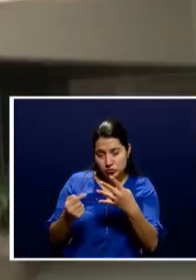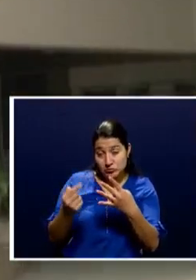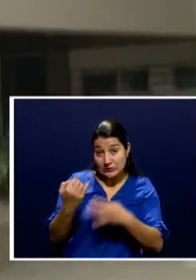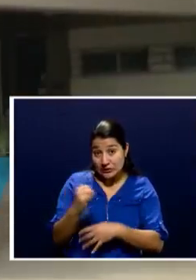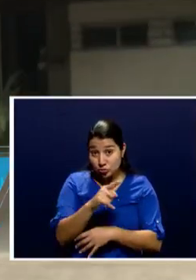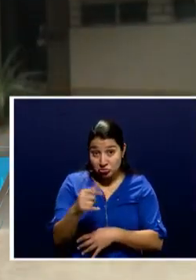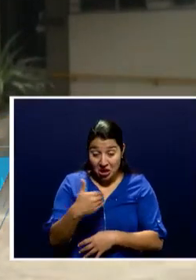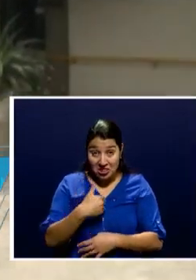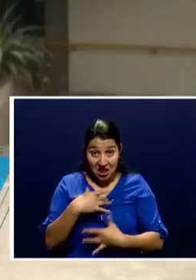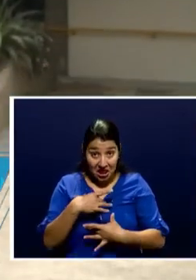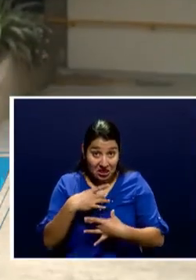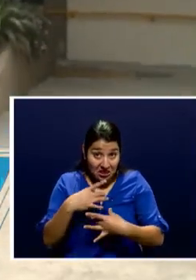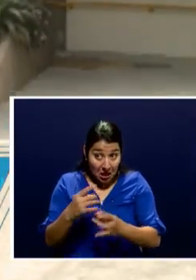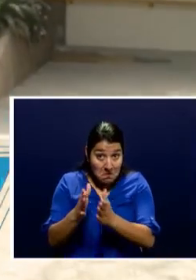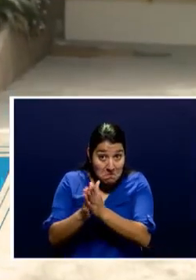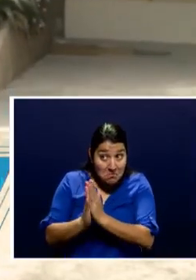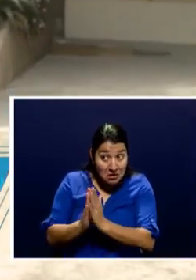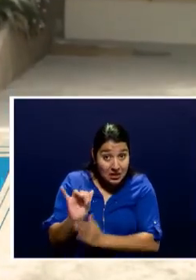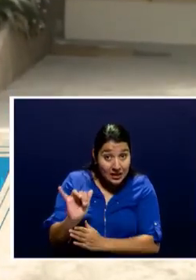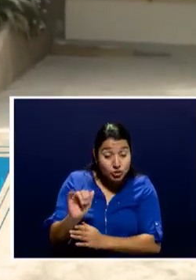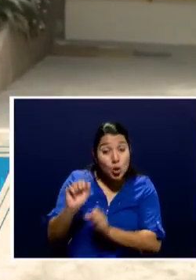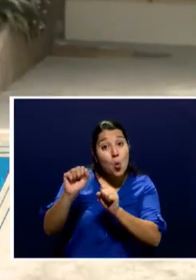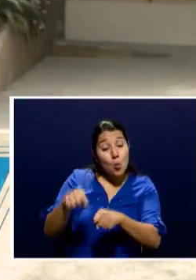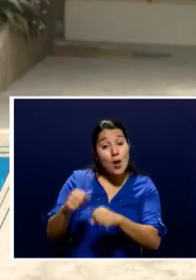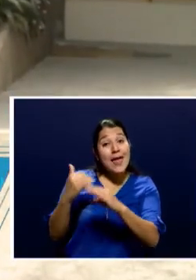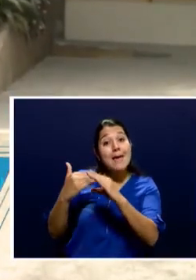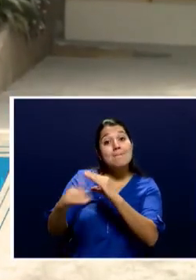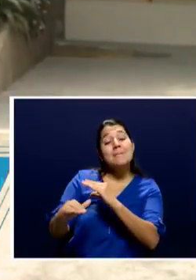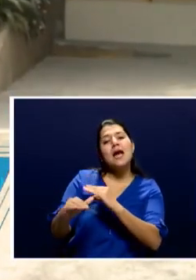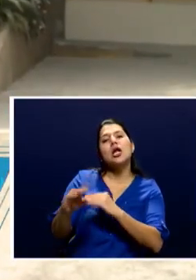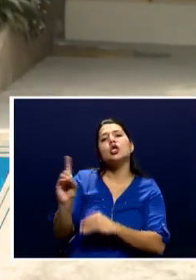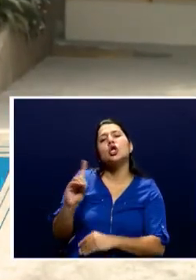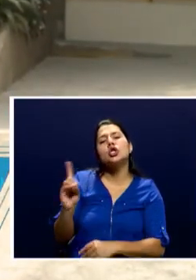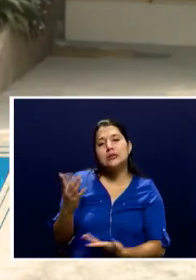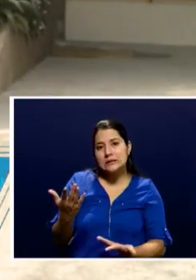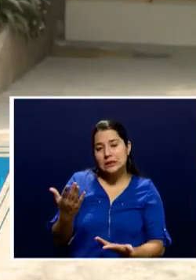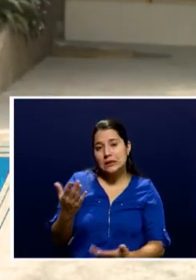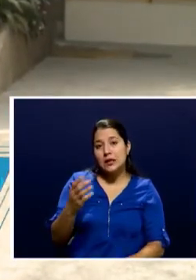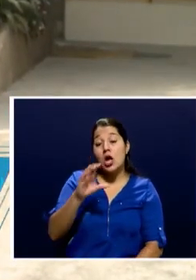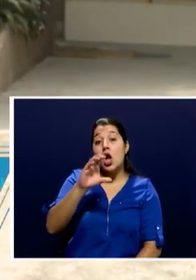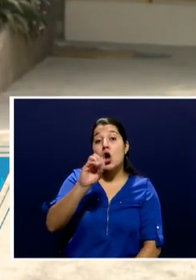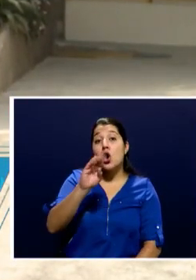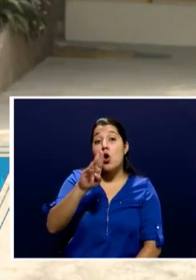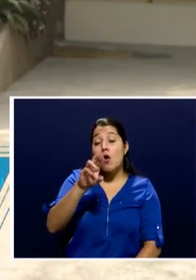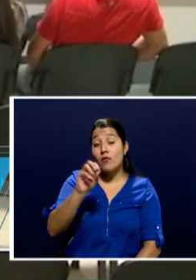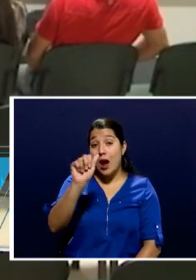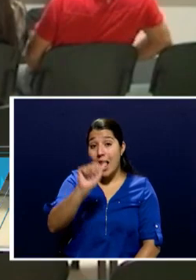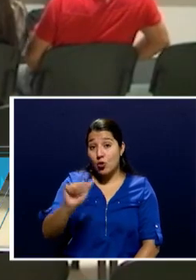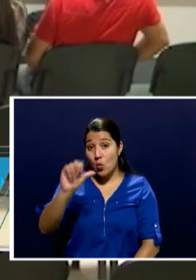interesadas en gestionar estos trámites pueden hacerlo enviando un correo electrónico a la dirección